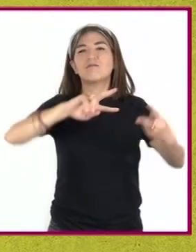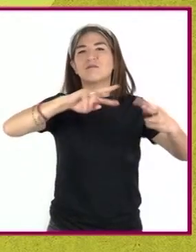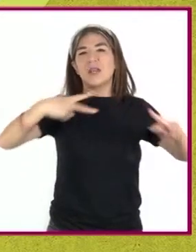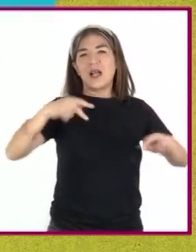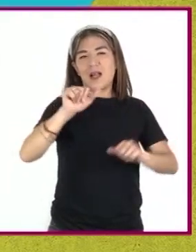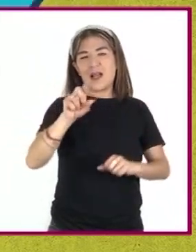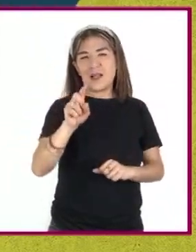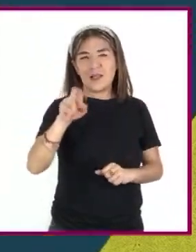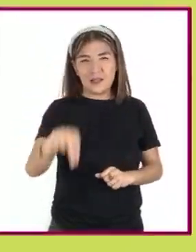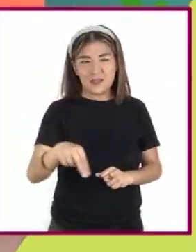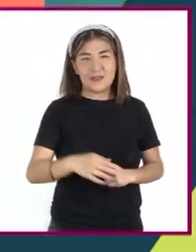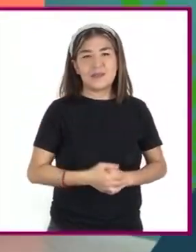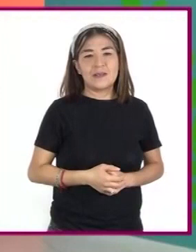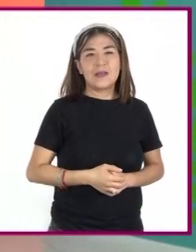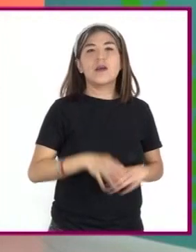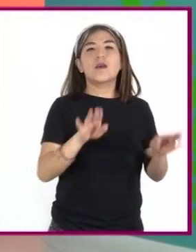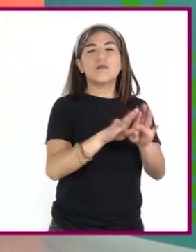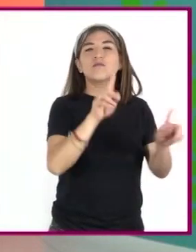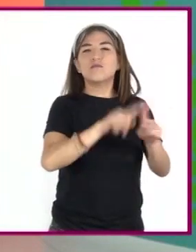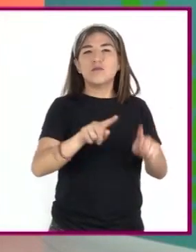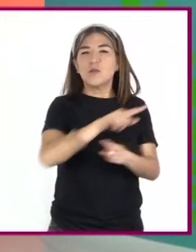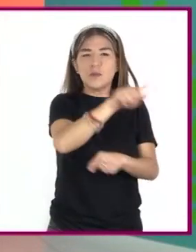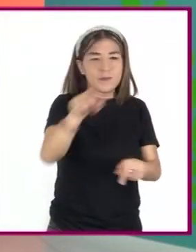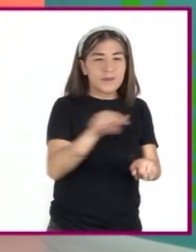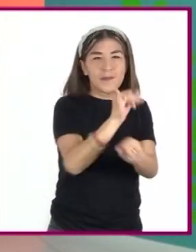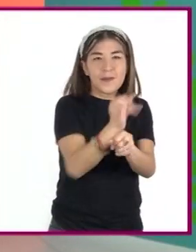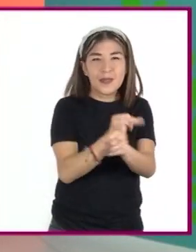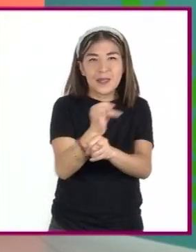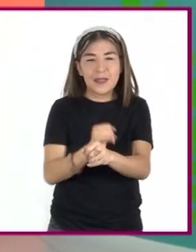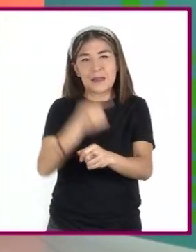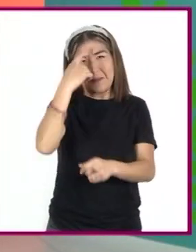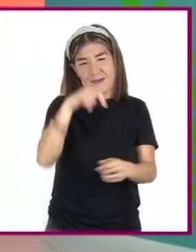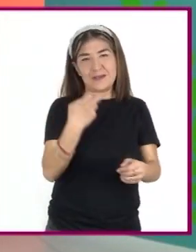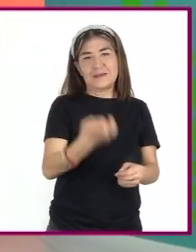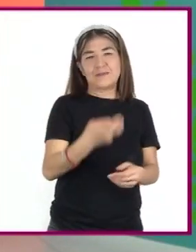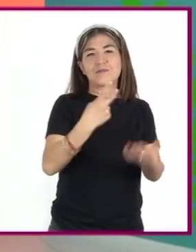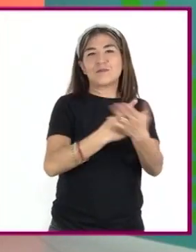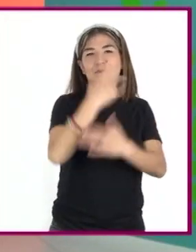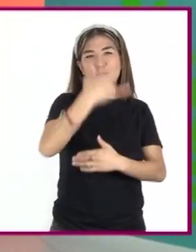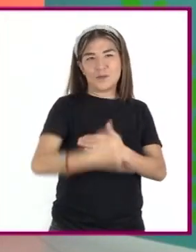permitirá desarrollar ampliamente nuestro proyecto.